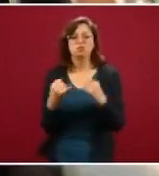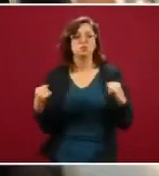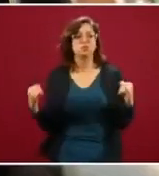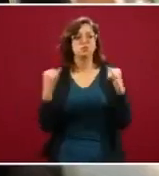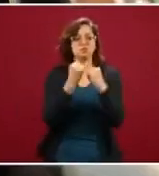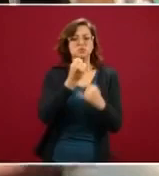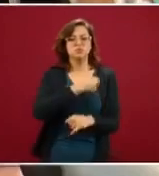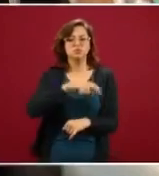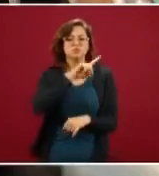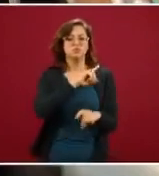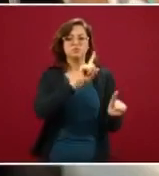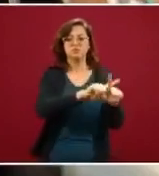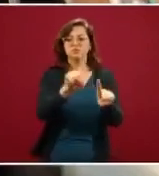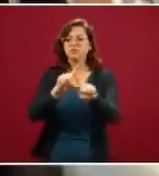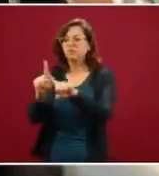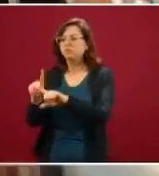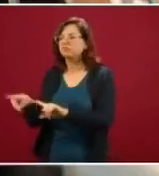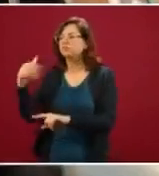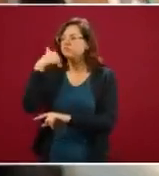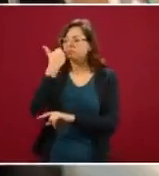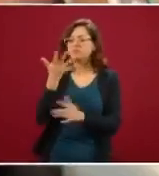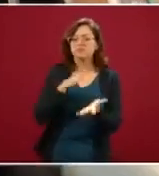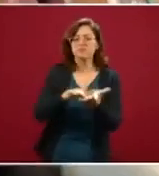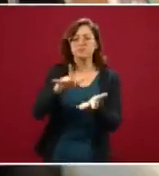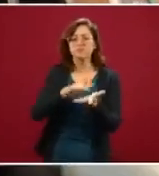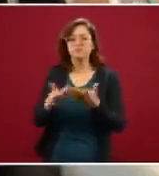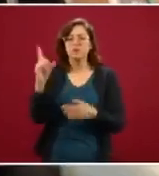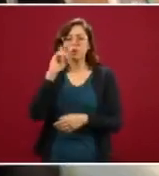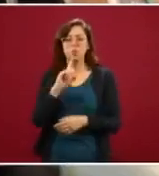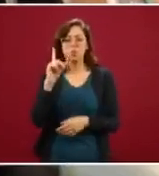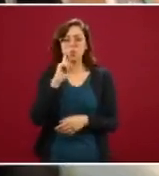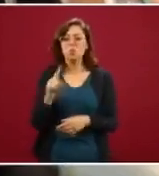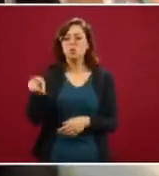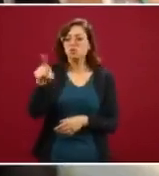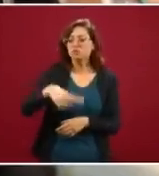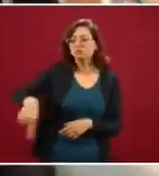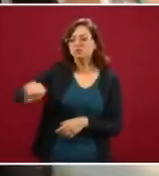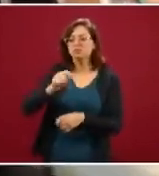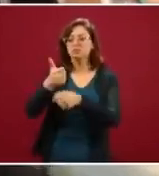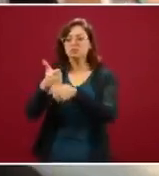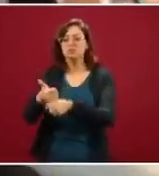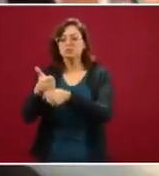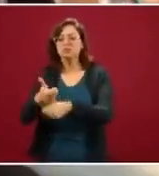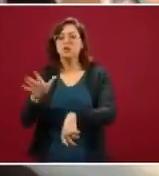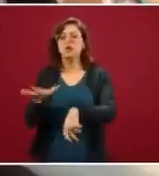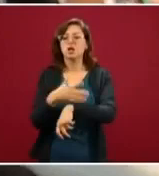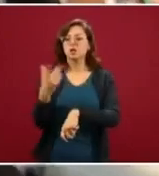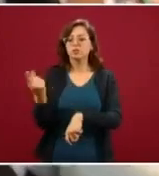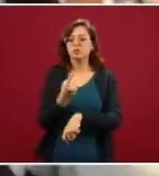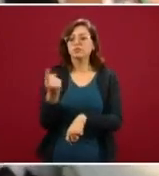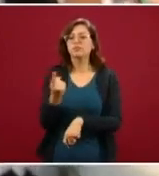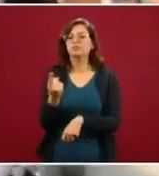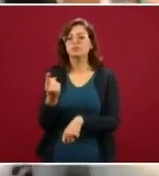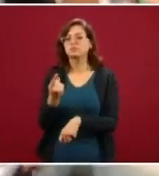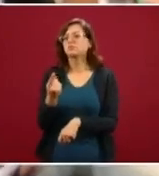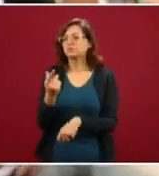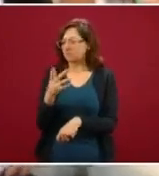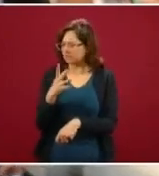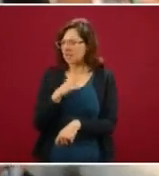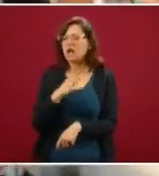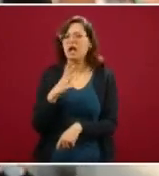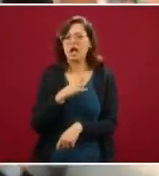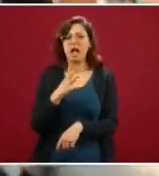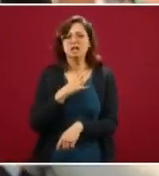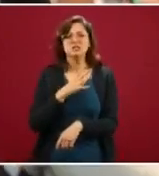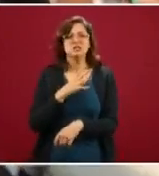salud, de que quienes quieran ir a apoyar a las mujeres que están en esa situación? Porque lo que sí hay también es muchas ganas de participar,